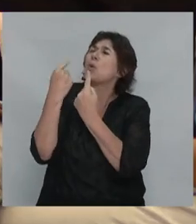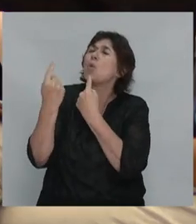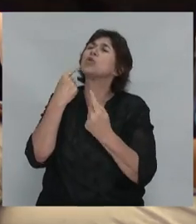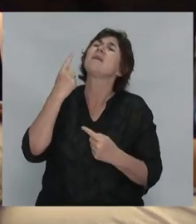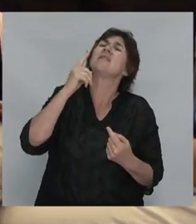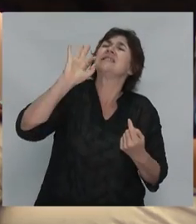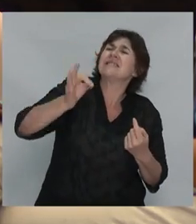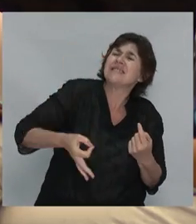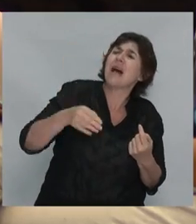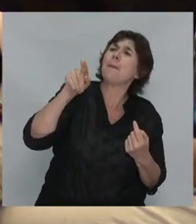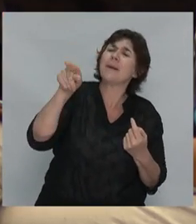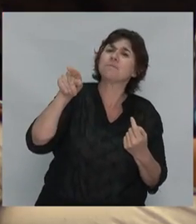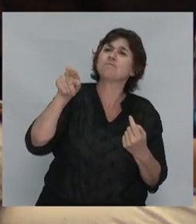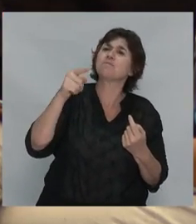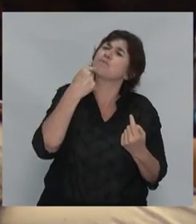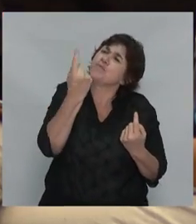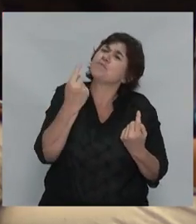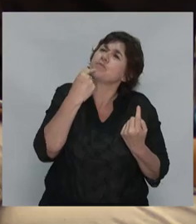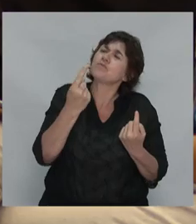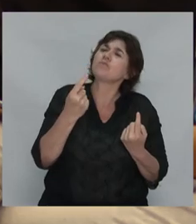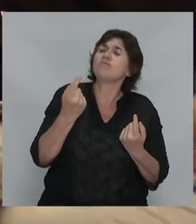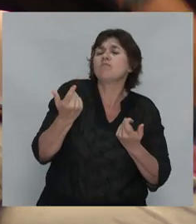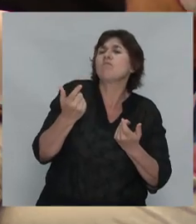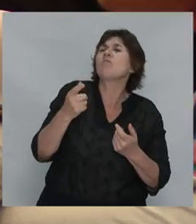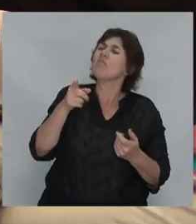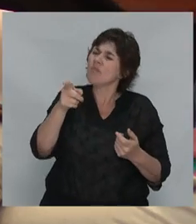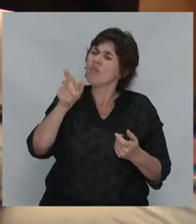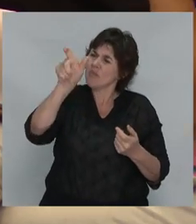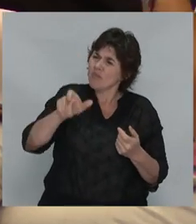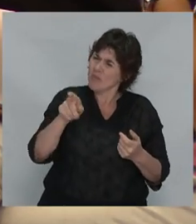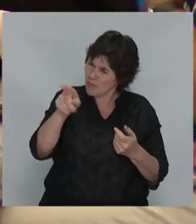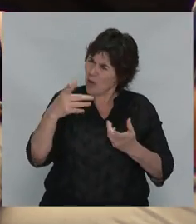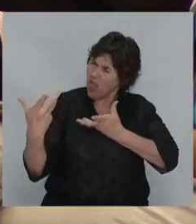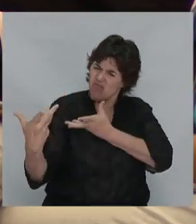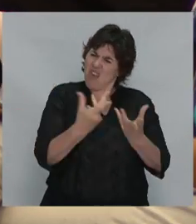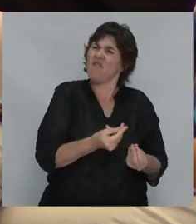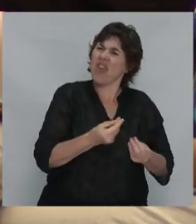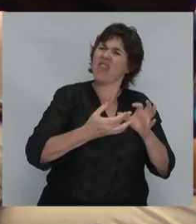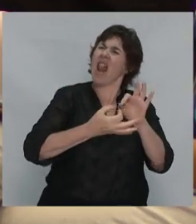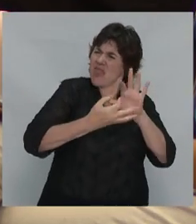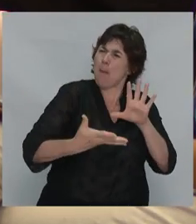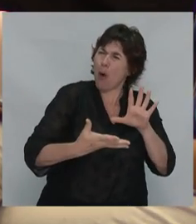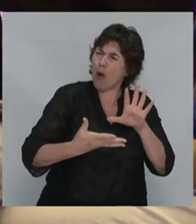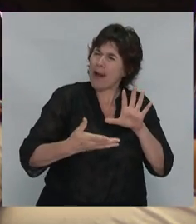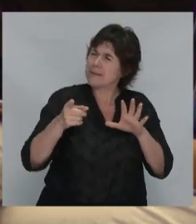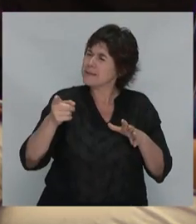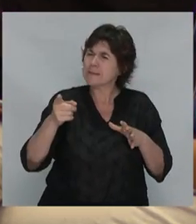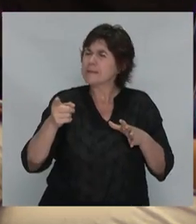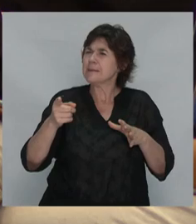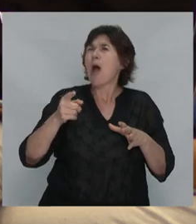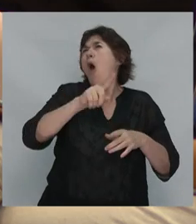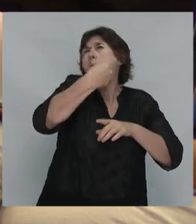saber sí tal persona estaría dispuesta a defender la democracia por encima de cualquier sistema